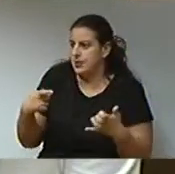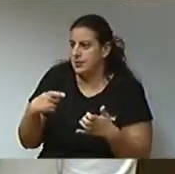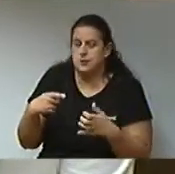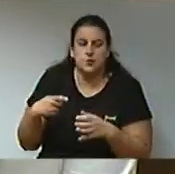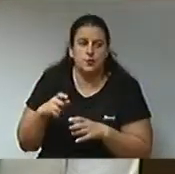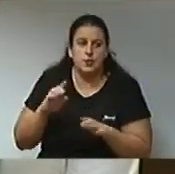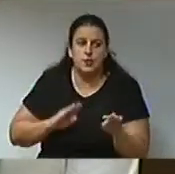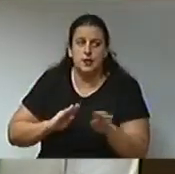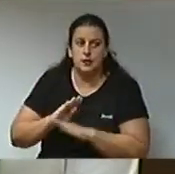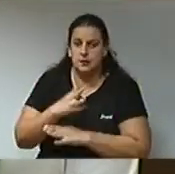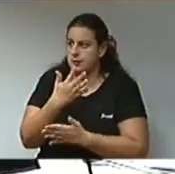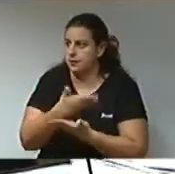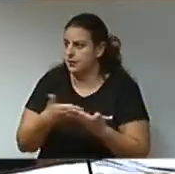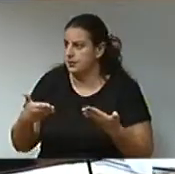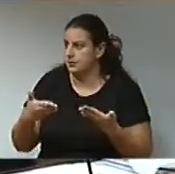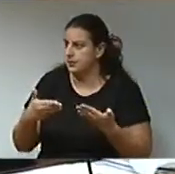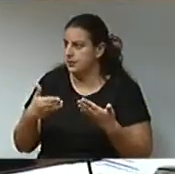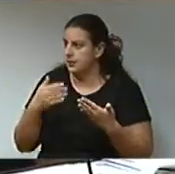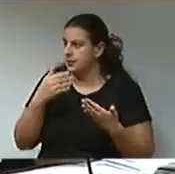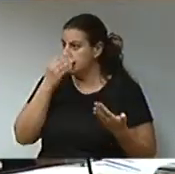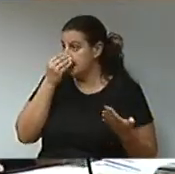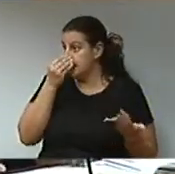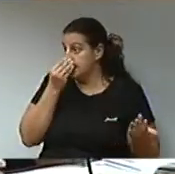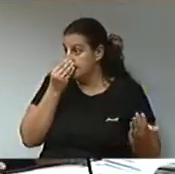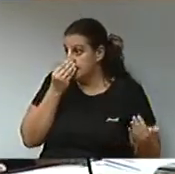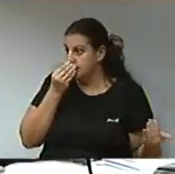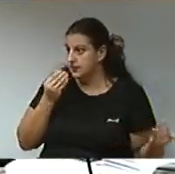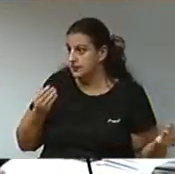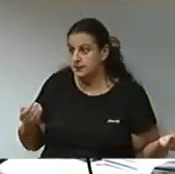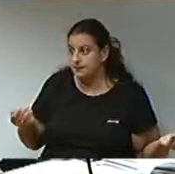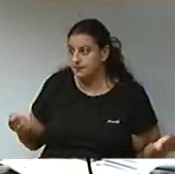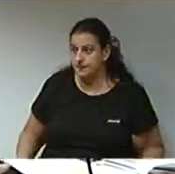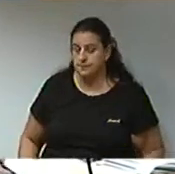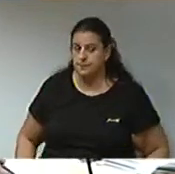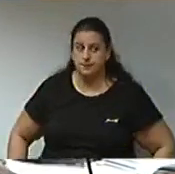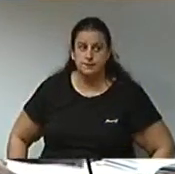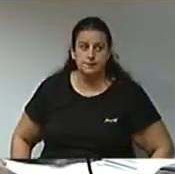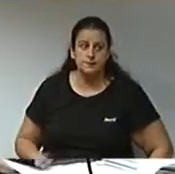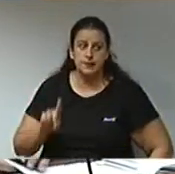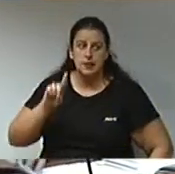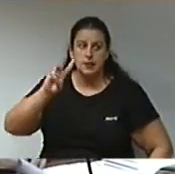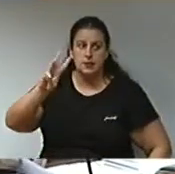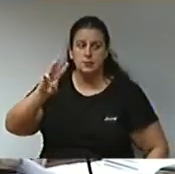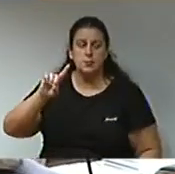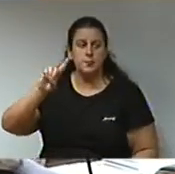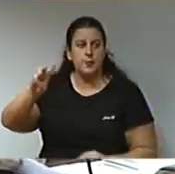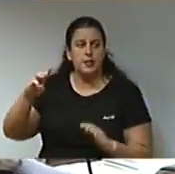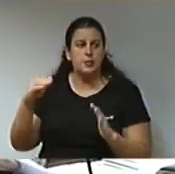de 305 millones de euros. Bueno, se han aumentado 13.000 personas